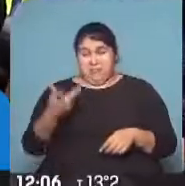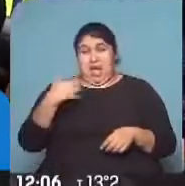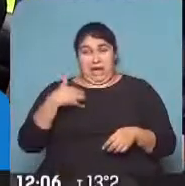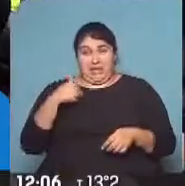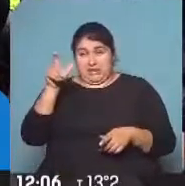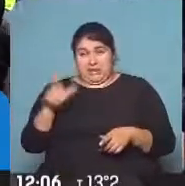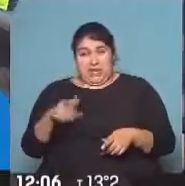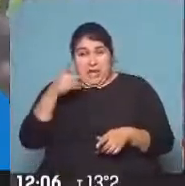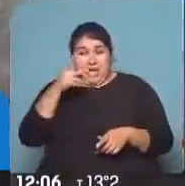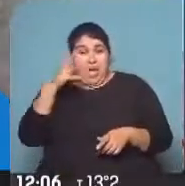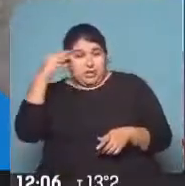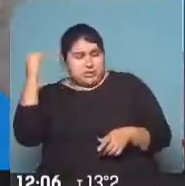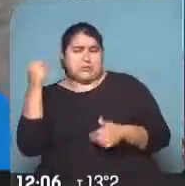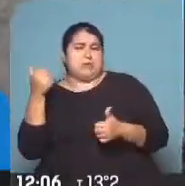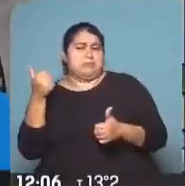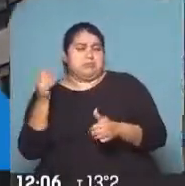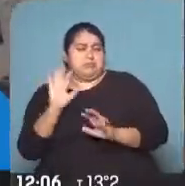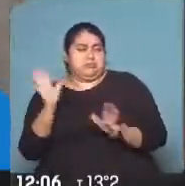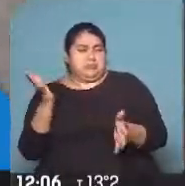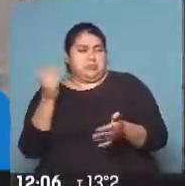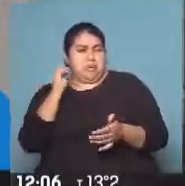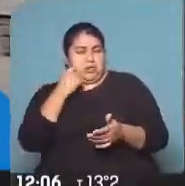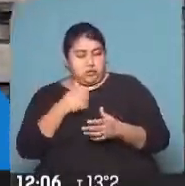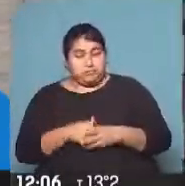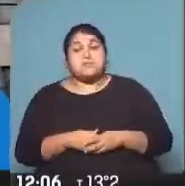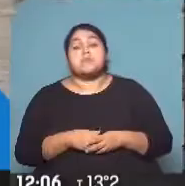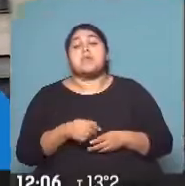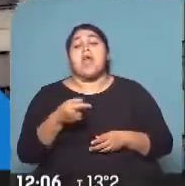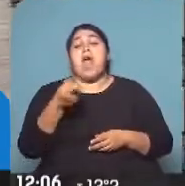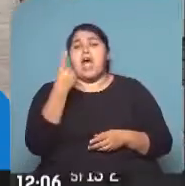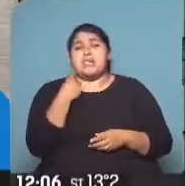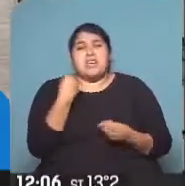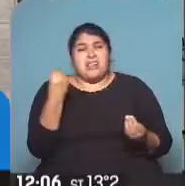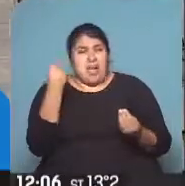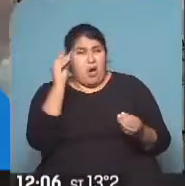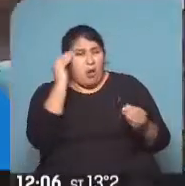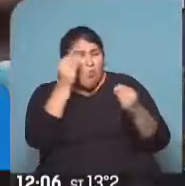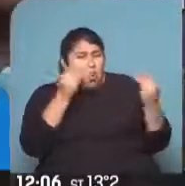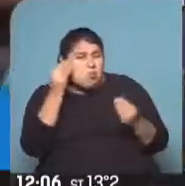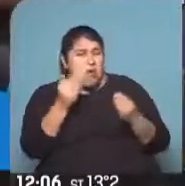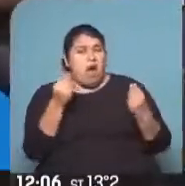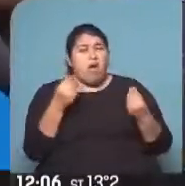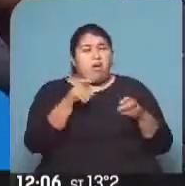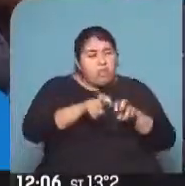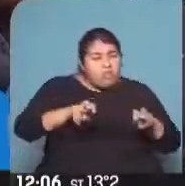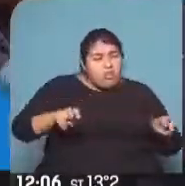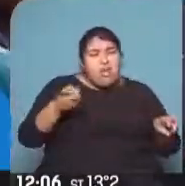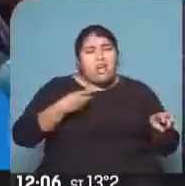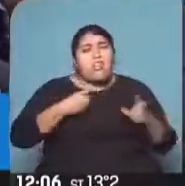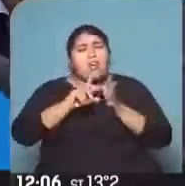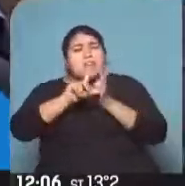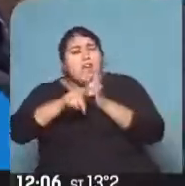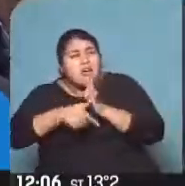que está en un abismo, ¿no? Ayer estaban más preocupados por el diseño de cómo se iban a sentar, cuánto tiempo iba a